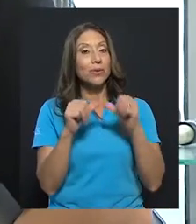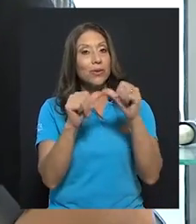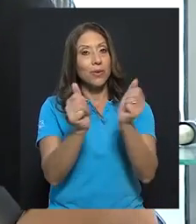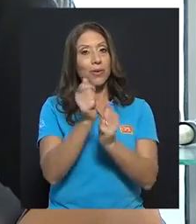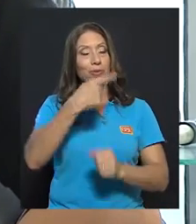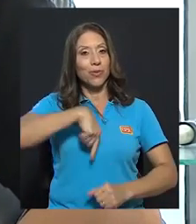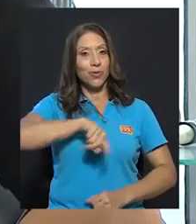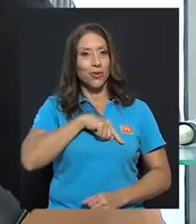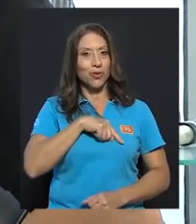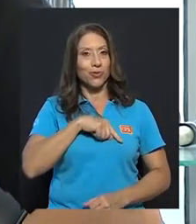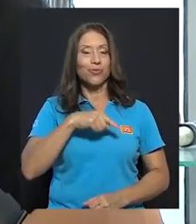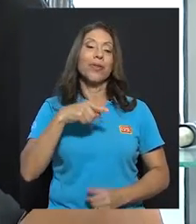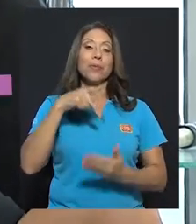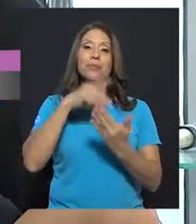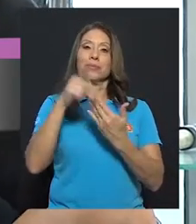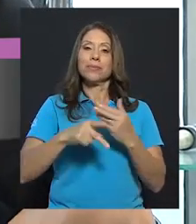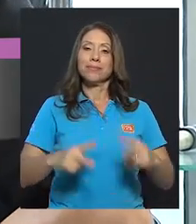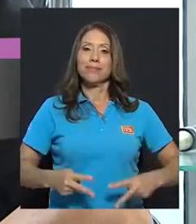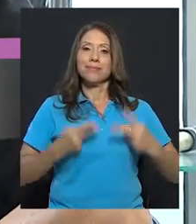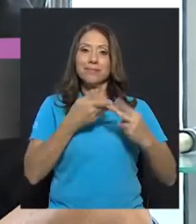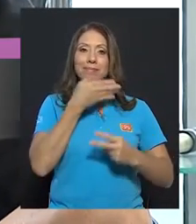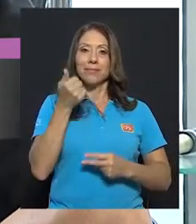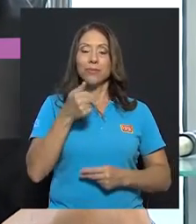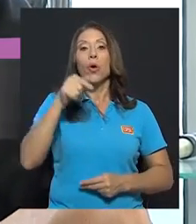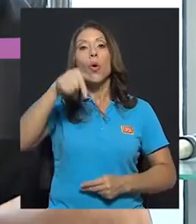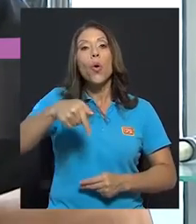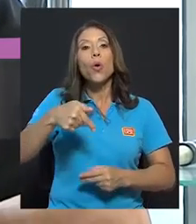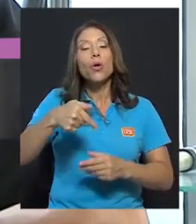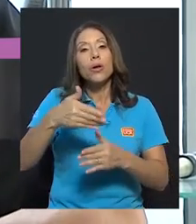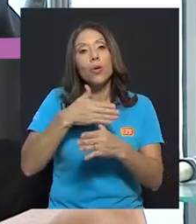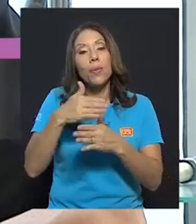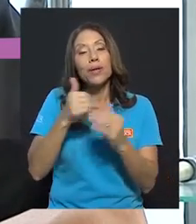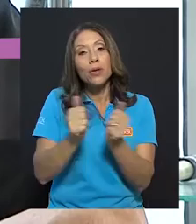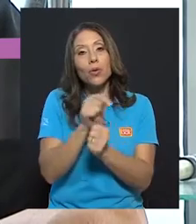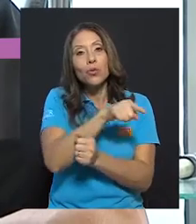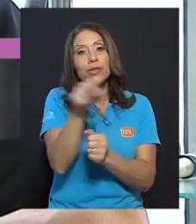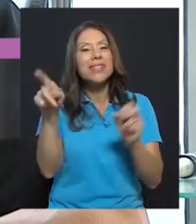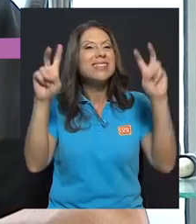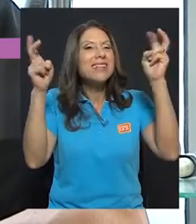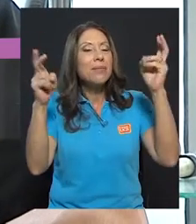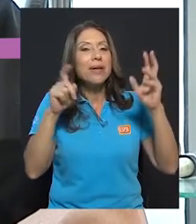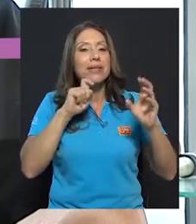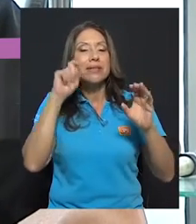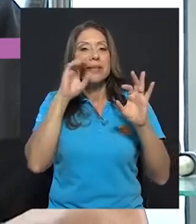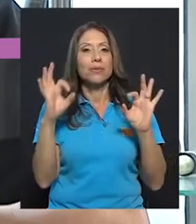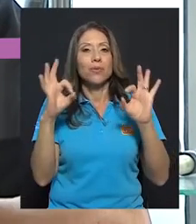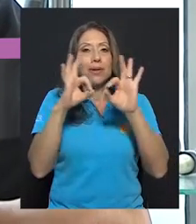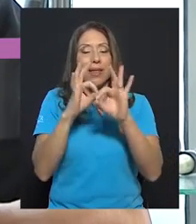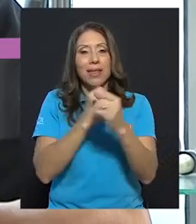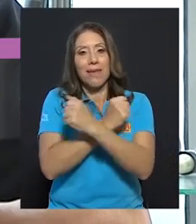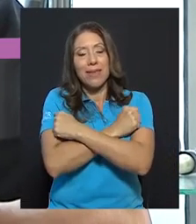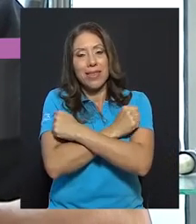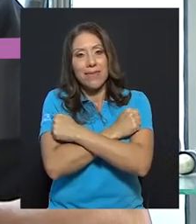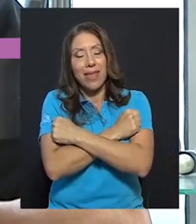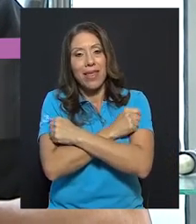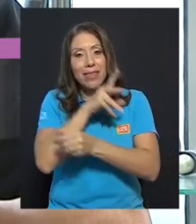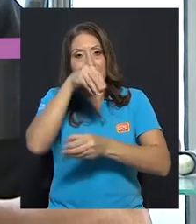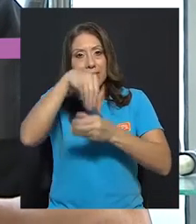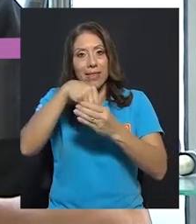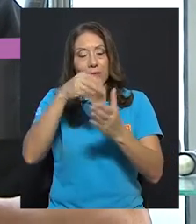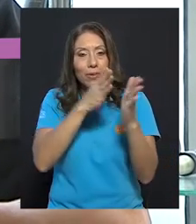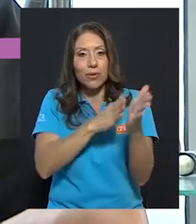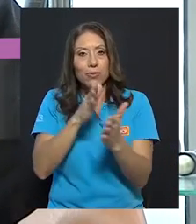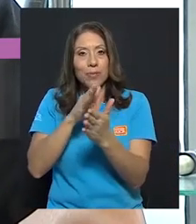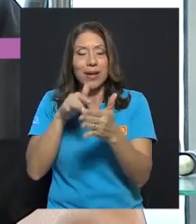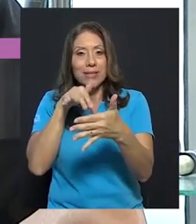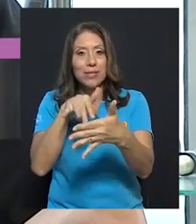Gracias por continuar con nosotros. Somos Vivir Mejor y el día de hoy compartiendo con ustedes el tema de sexualidad y afectividad en los planes de